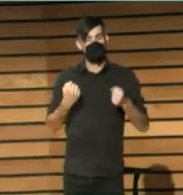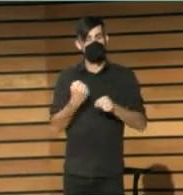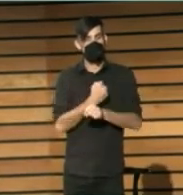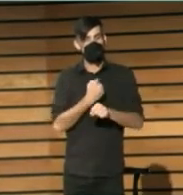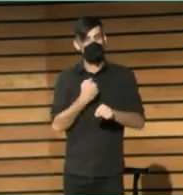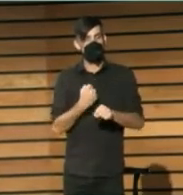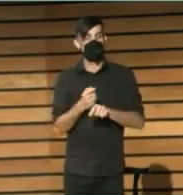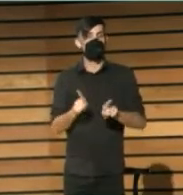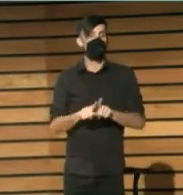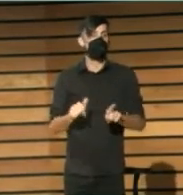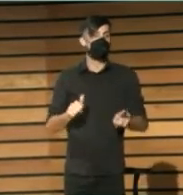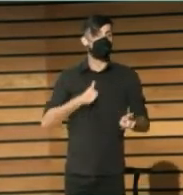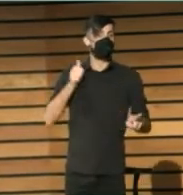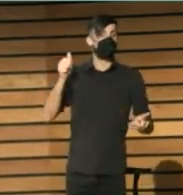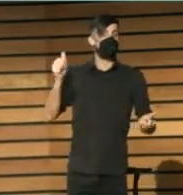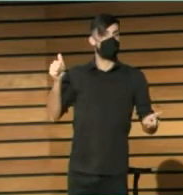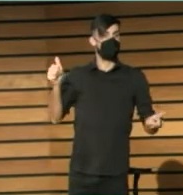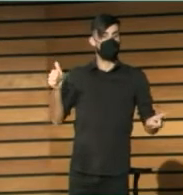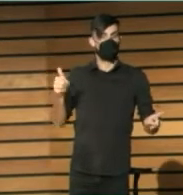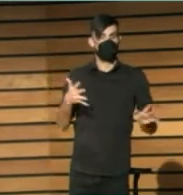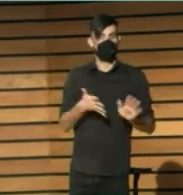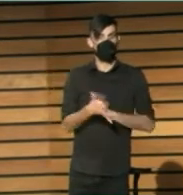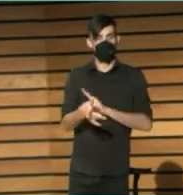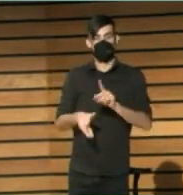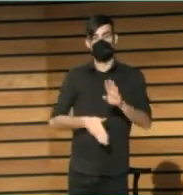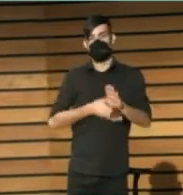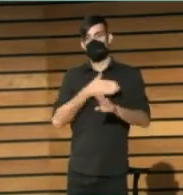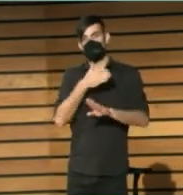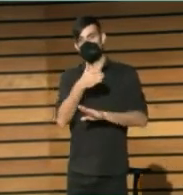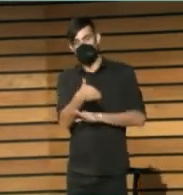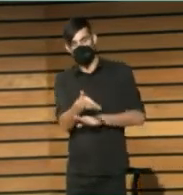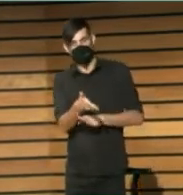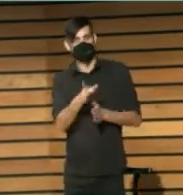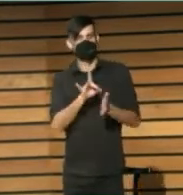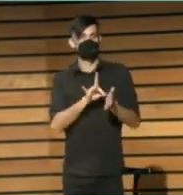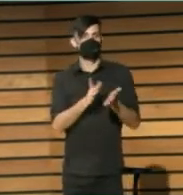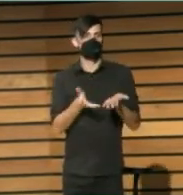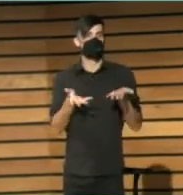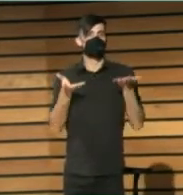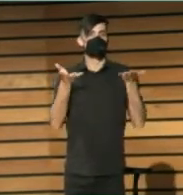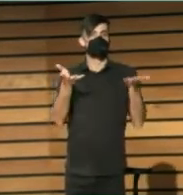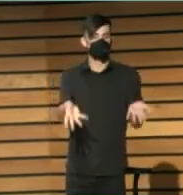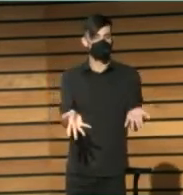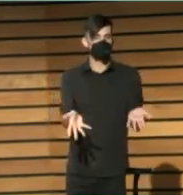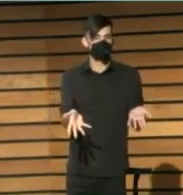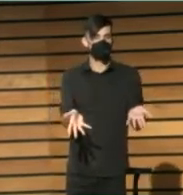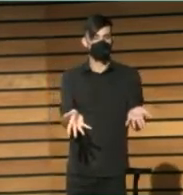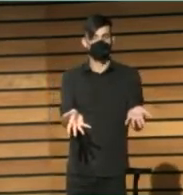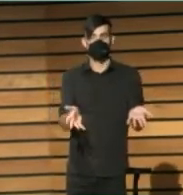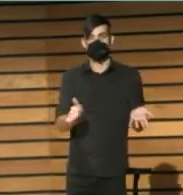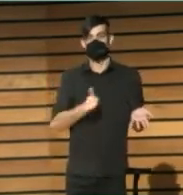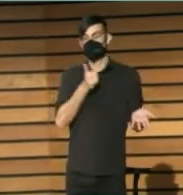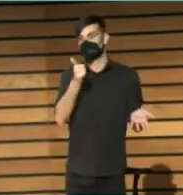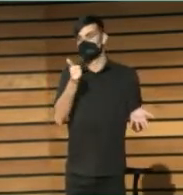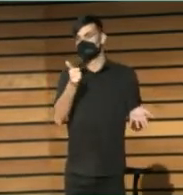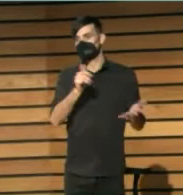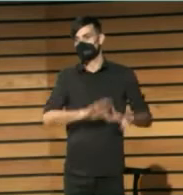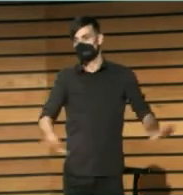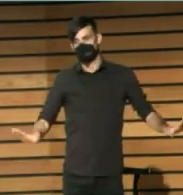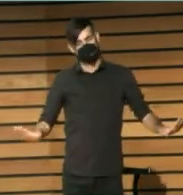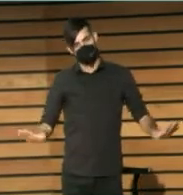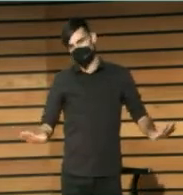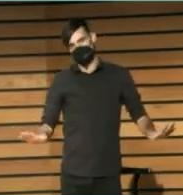accidental a la que ustedes le prestan un servicio accidental. En ustedes reside